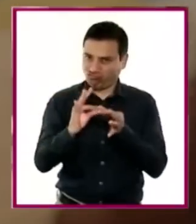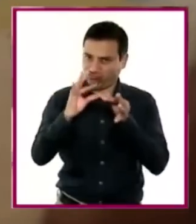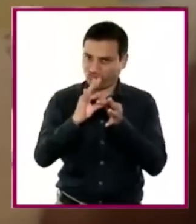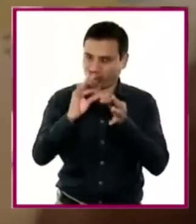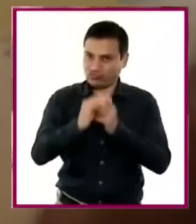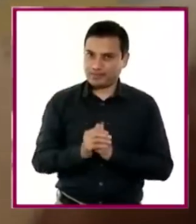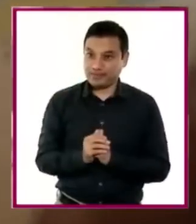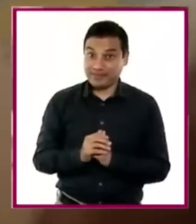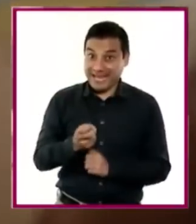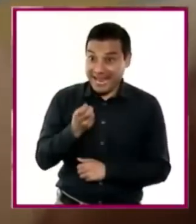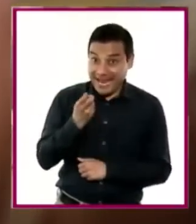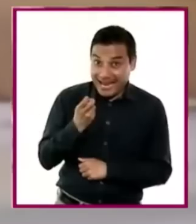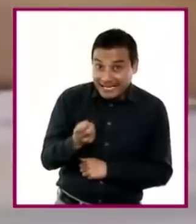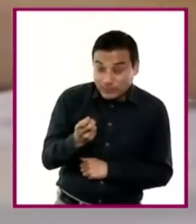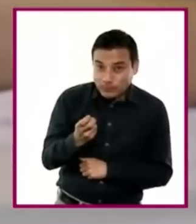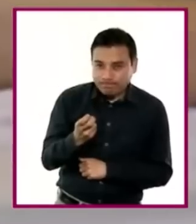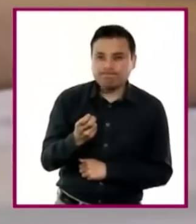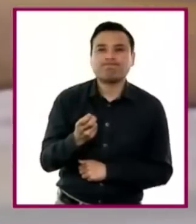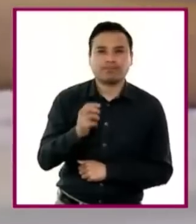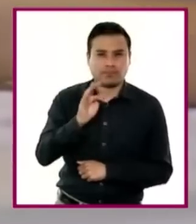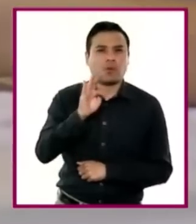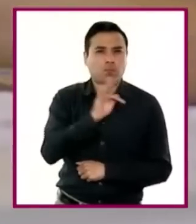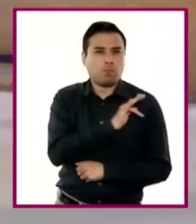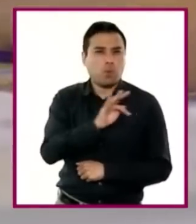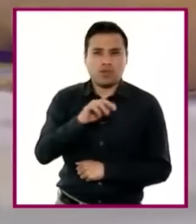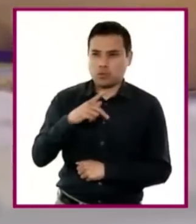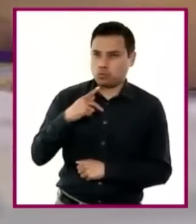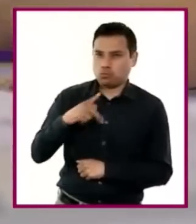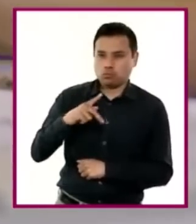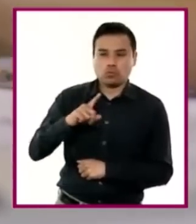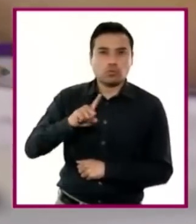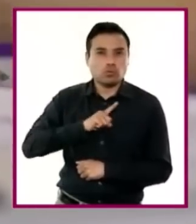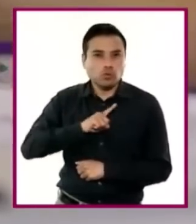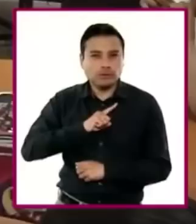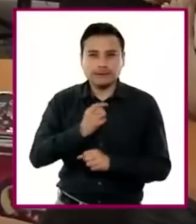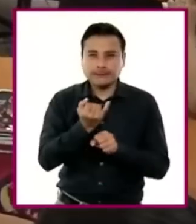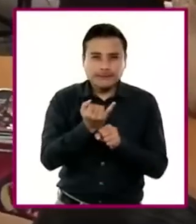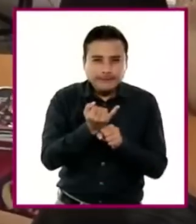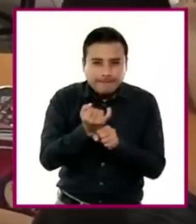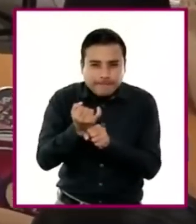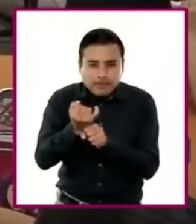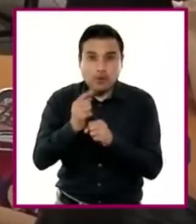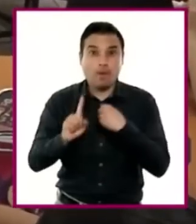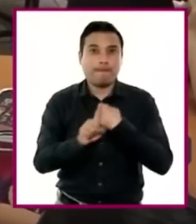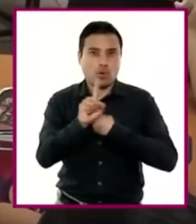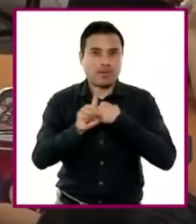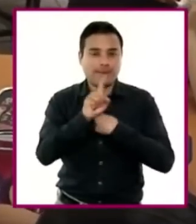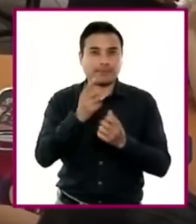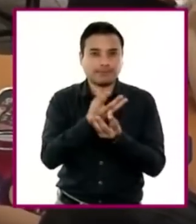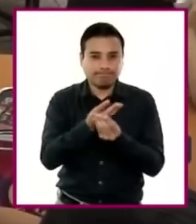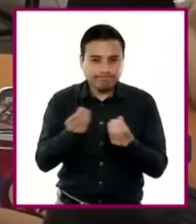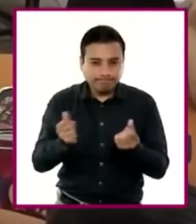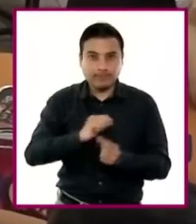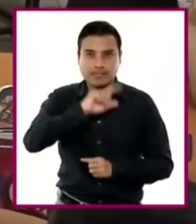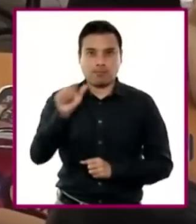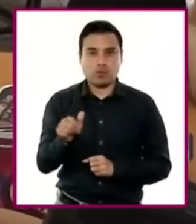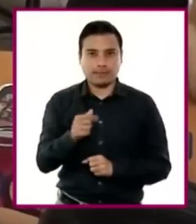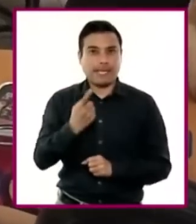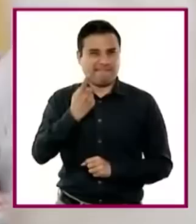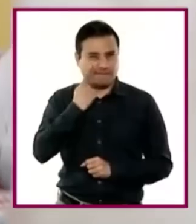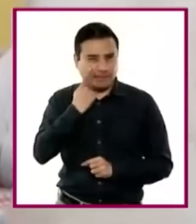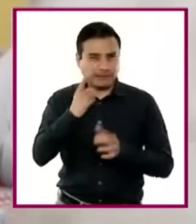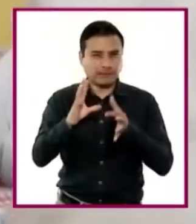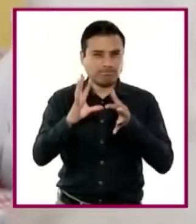emprender procesos de indagación resolución de problemas argumentación y comunicación de soluciones